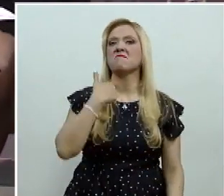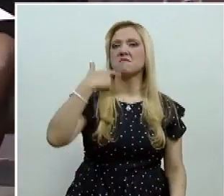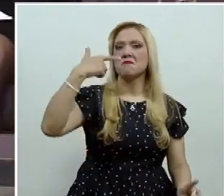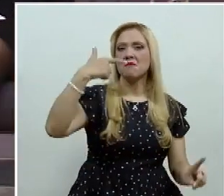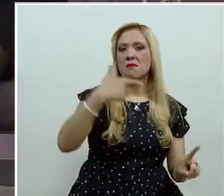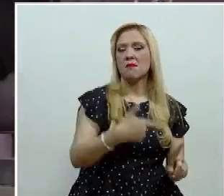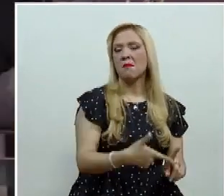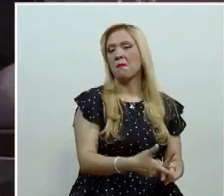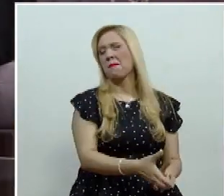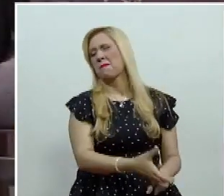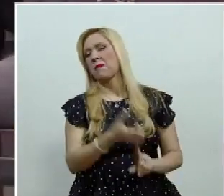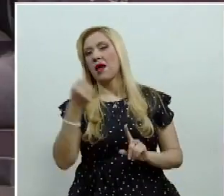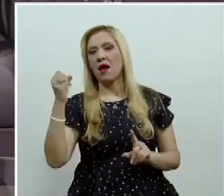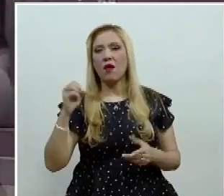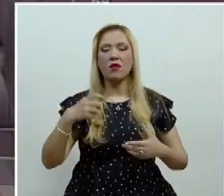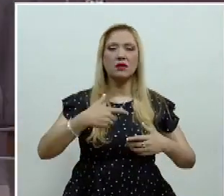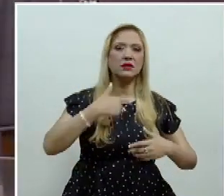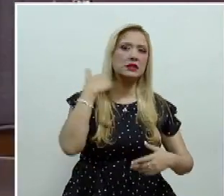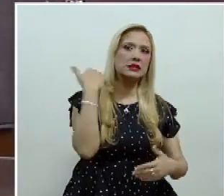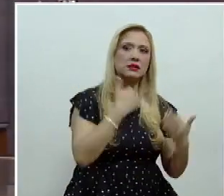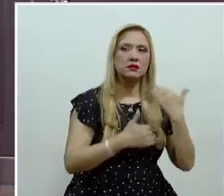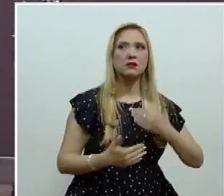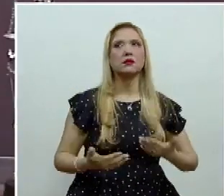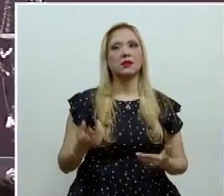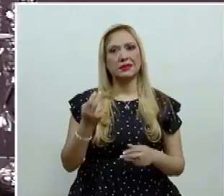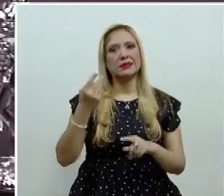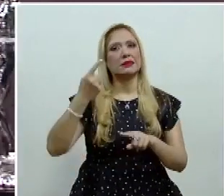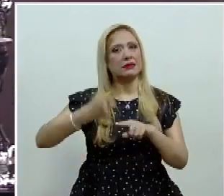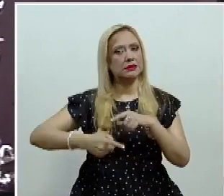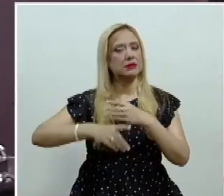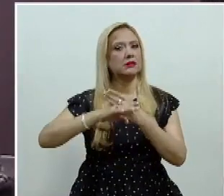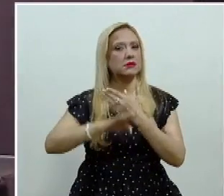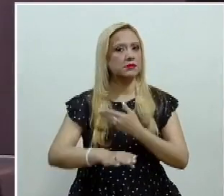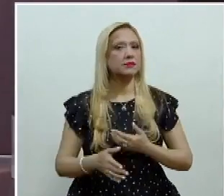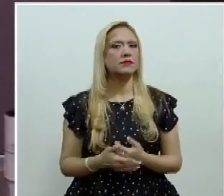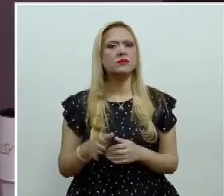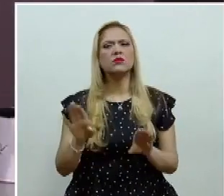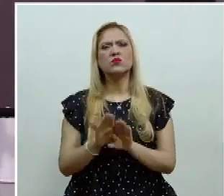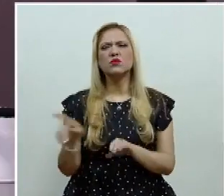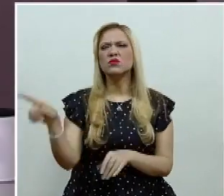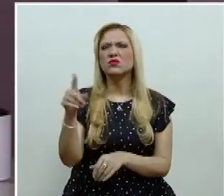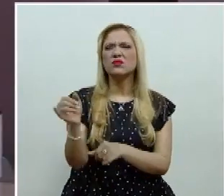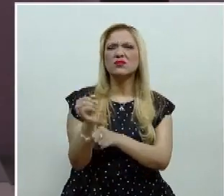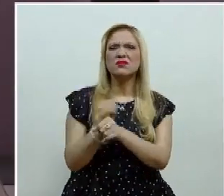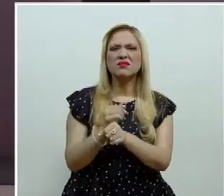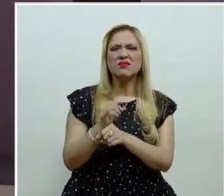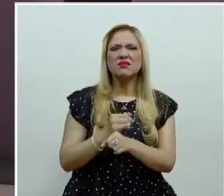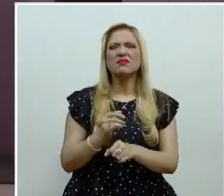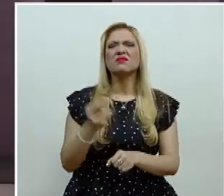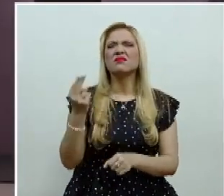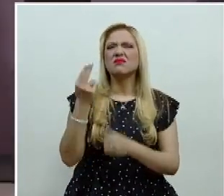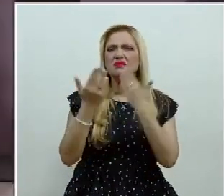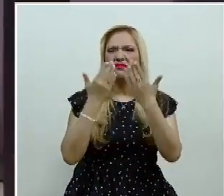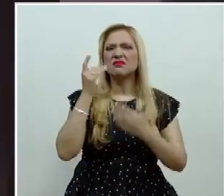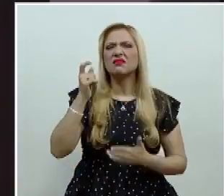importante es el perfil o la preparación que tengan los investigadores? Básica.